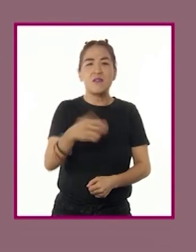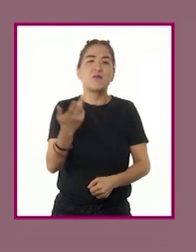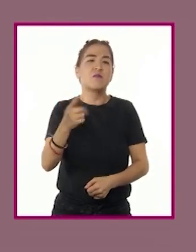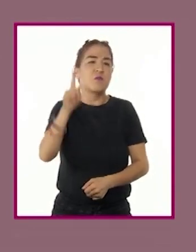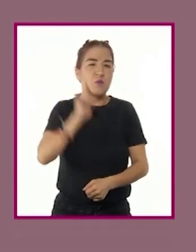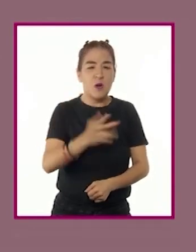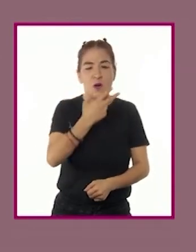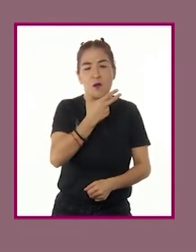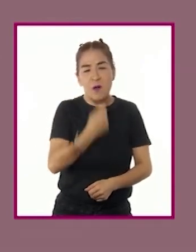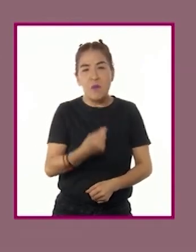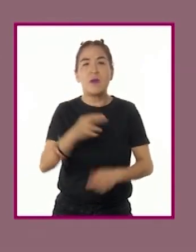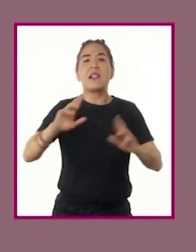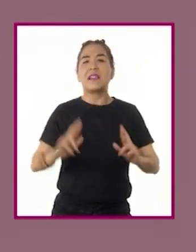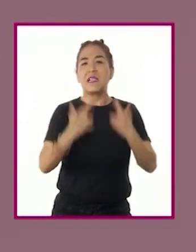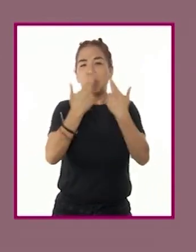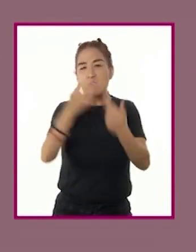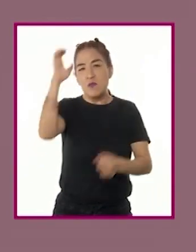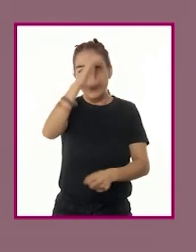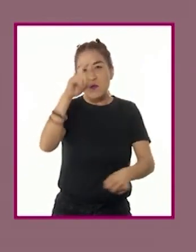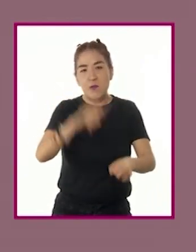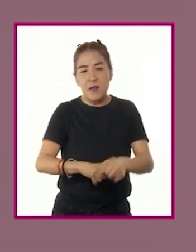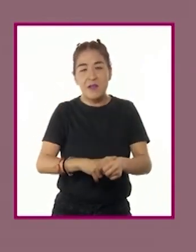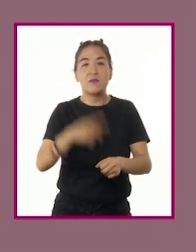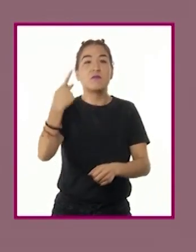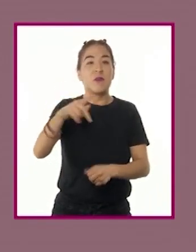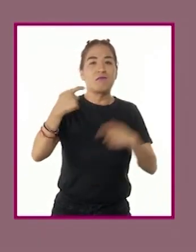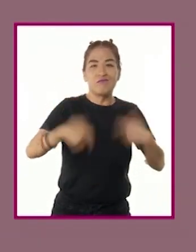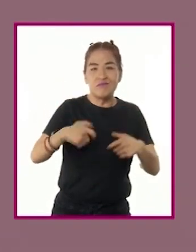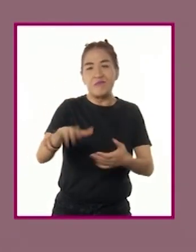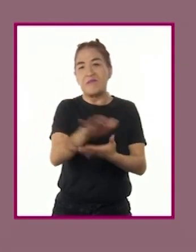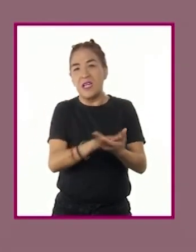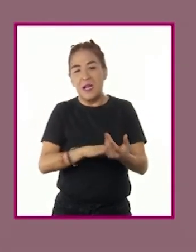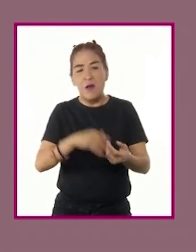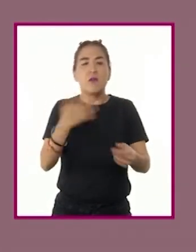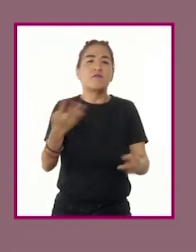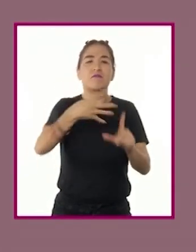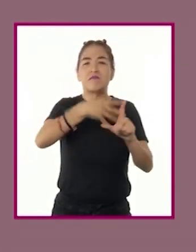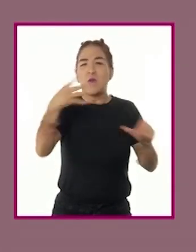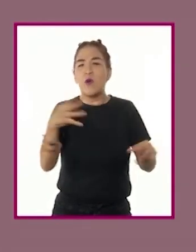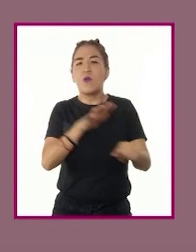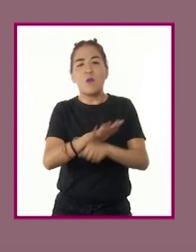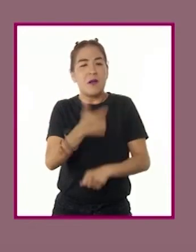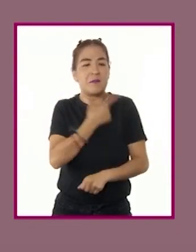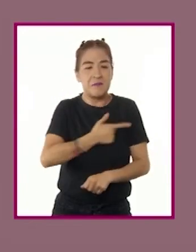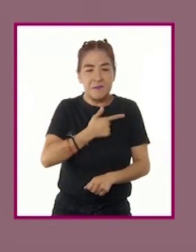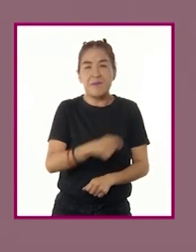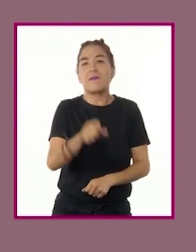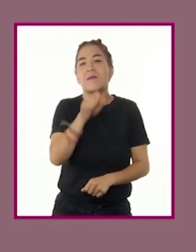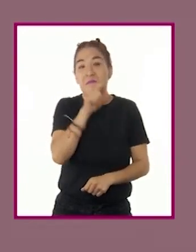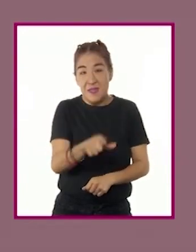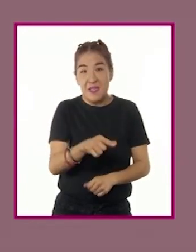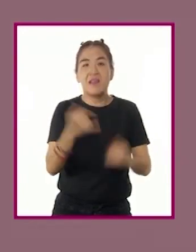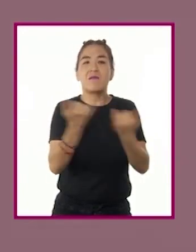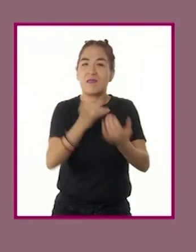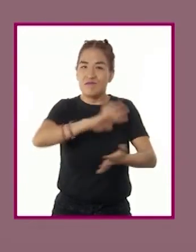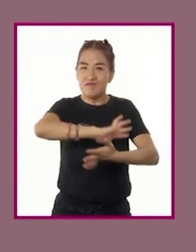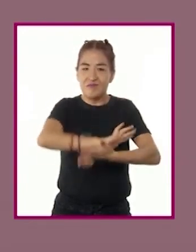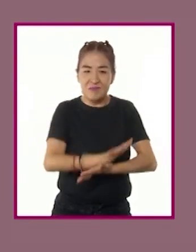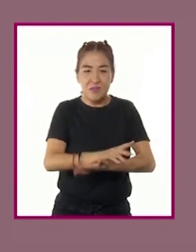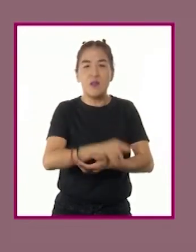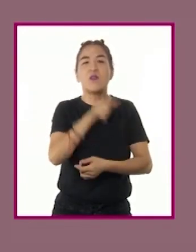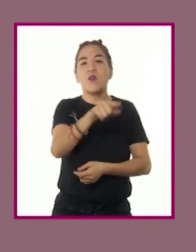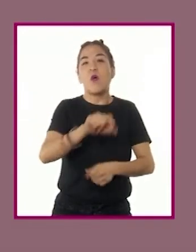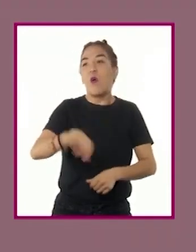raza, religión, cultura, nivel económico, preferencia sexual e incluso hay quienes son discriminados por